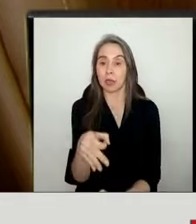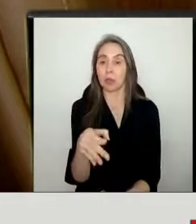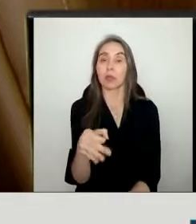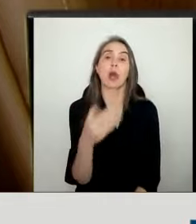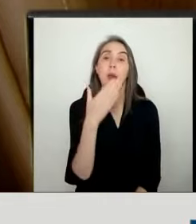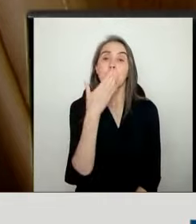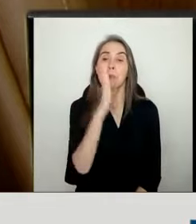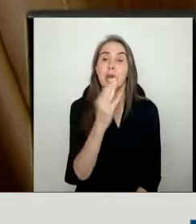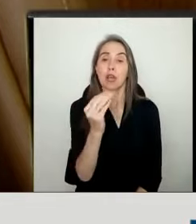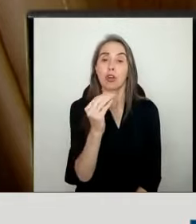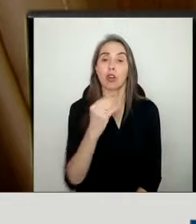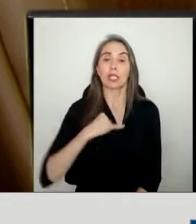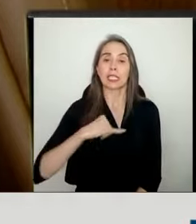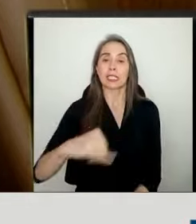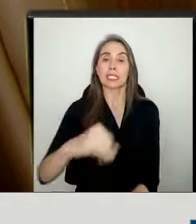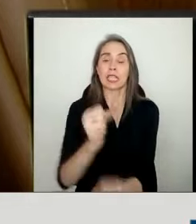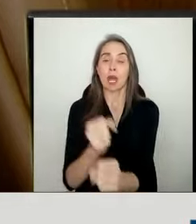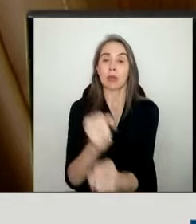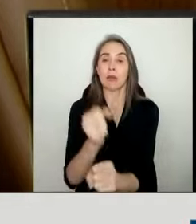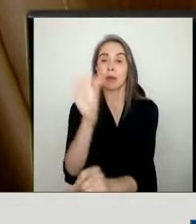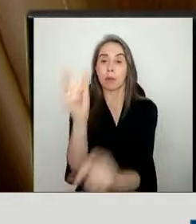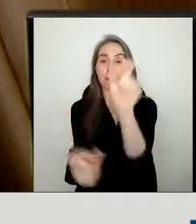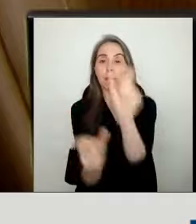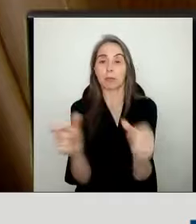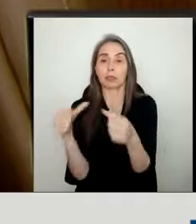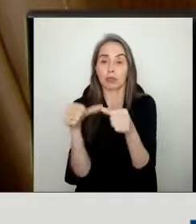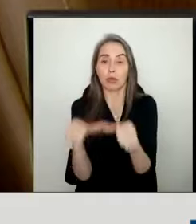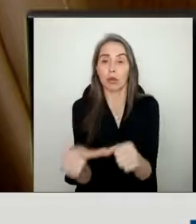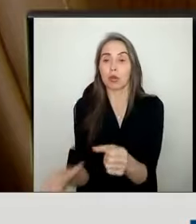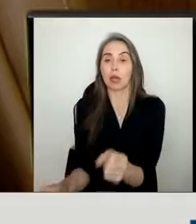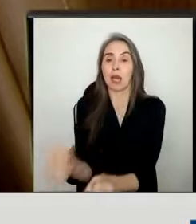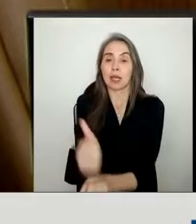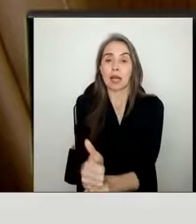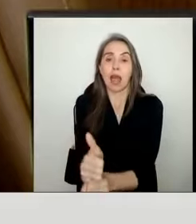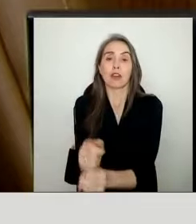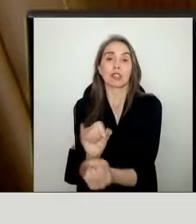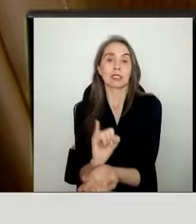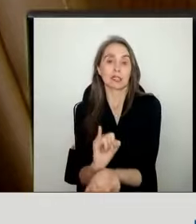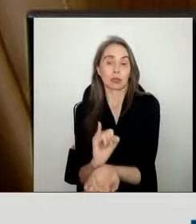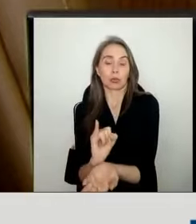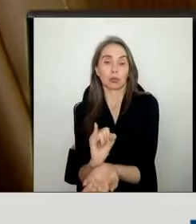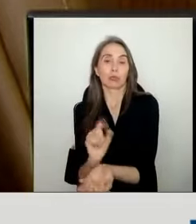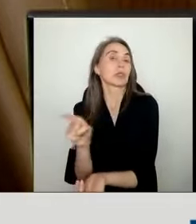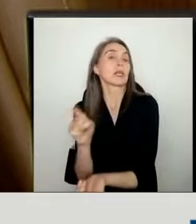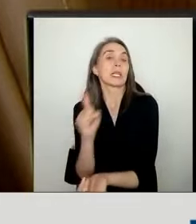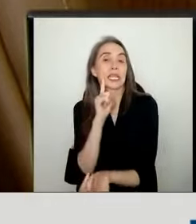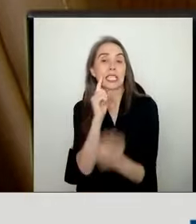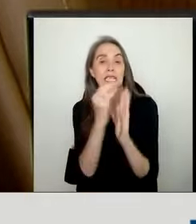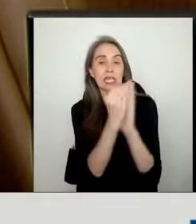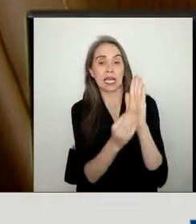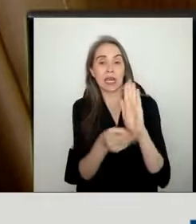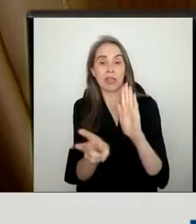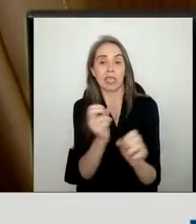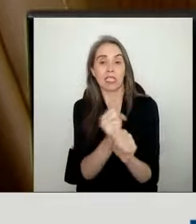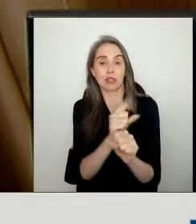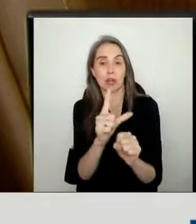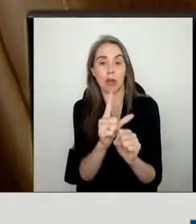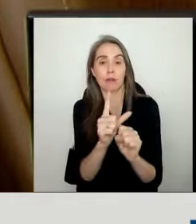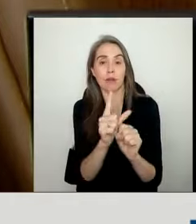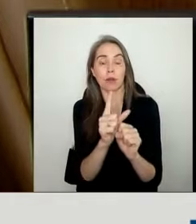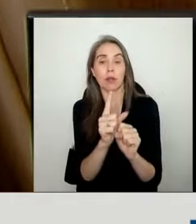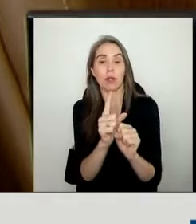la continuidad laboral de quienes están en una determinada institución porque tienen derechos laborales que no tienen los